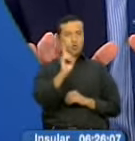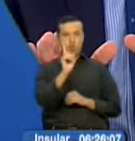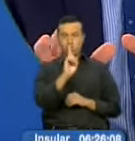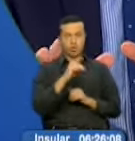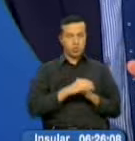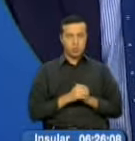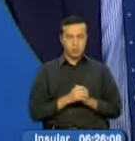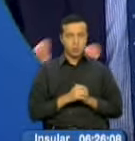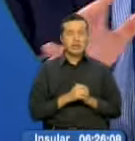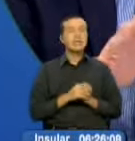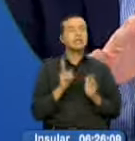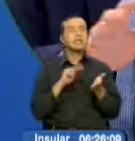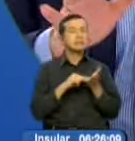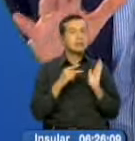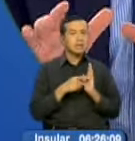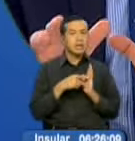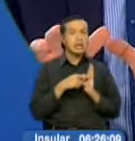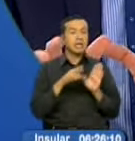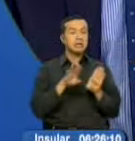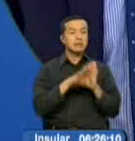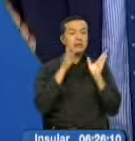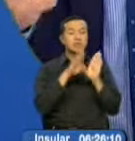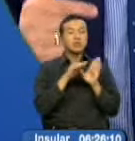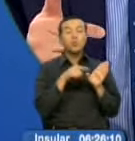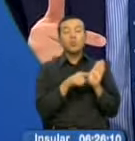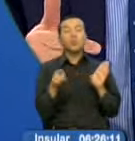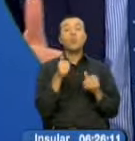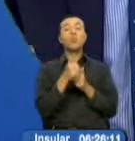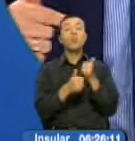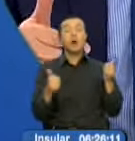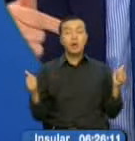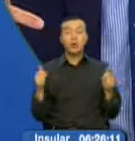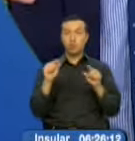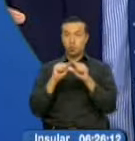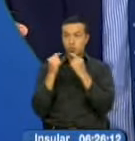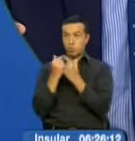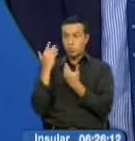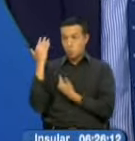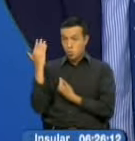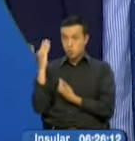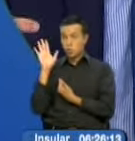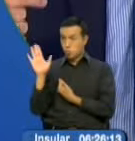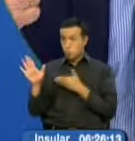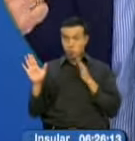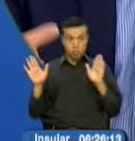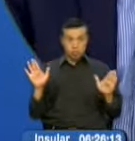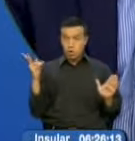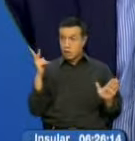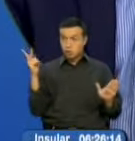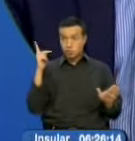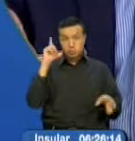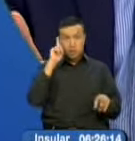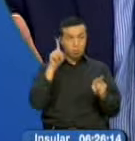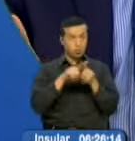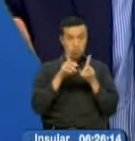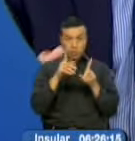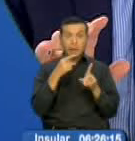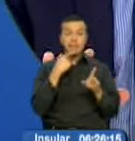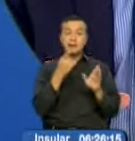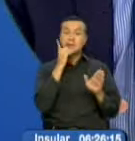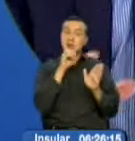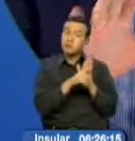claro. Es decir, las urnas que se van a abrir son aquellas que las organizaciones políticas han impugnado en ese sentido.